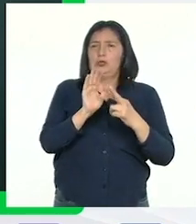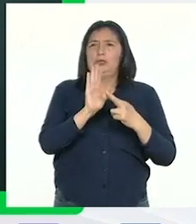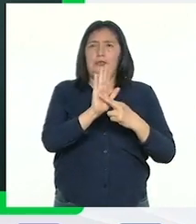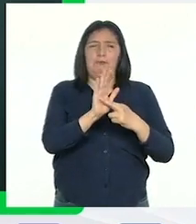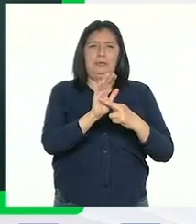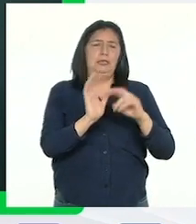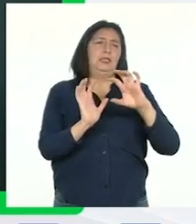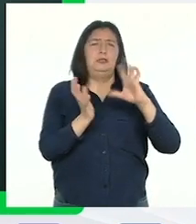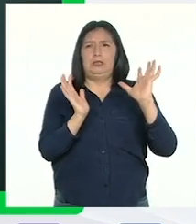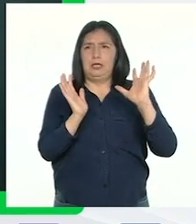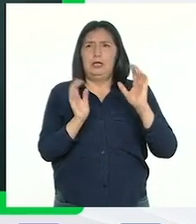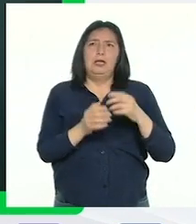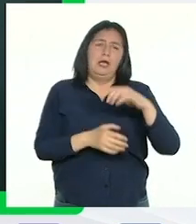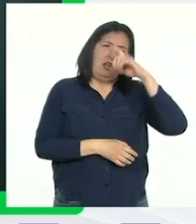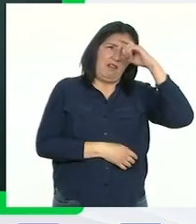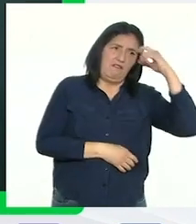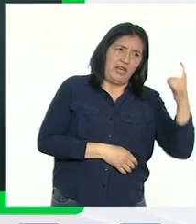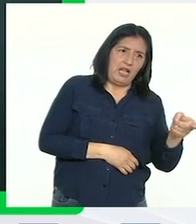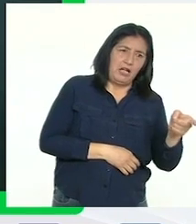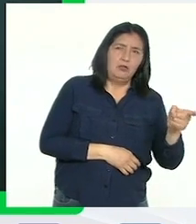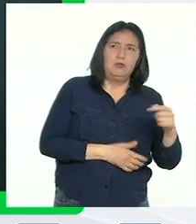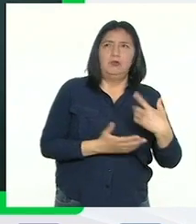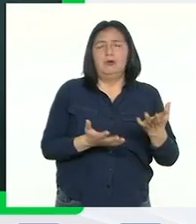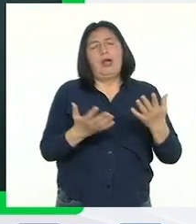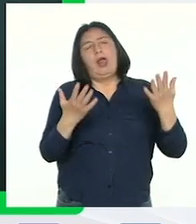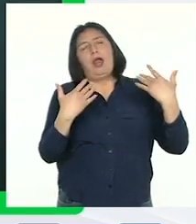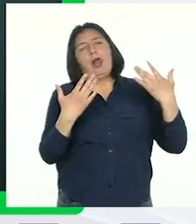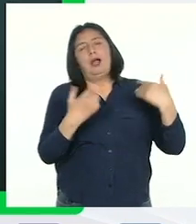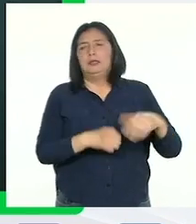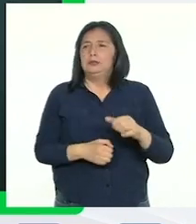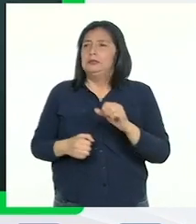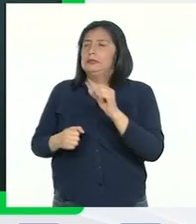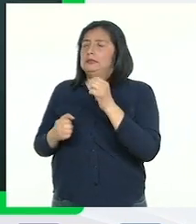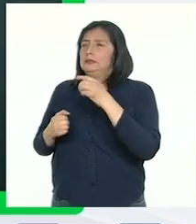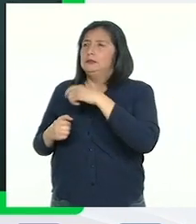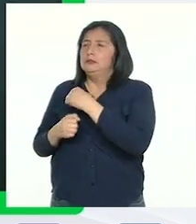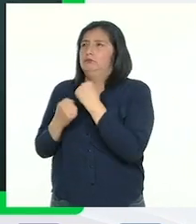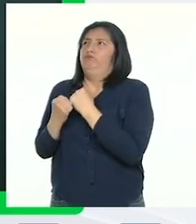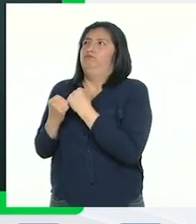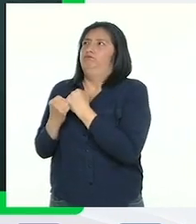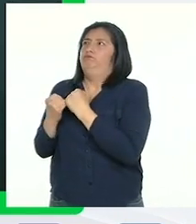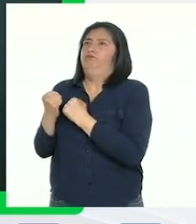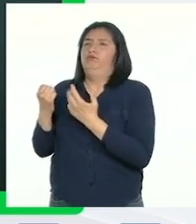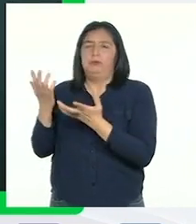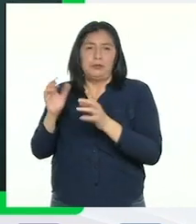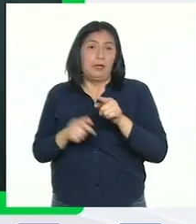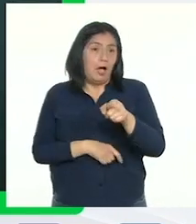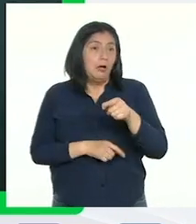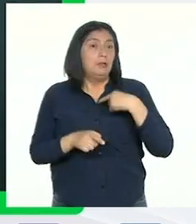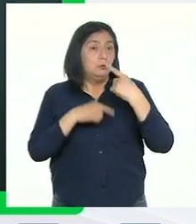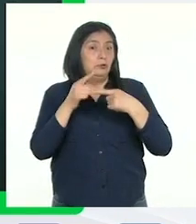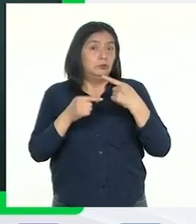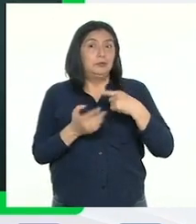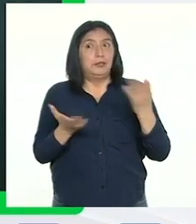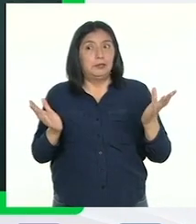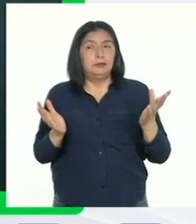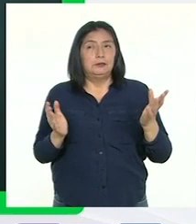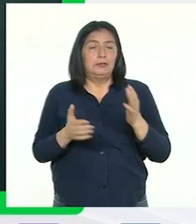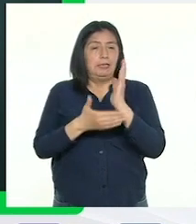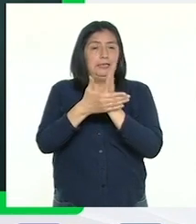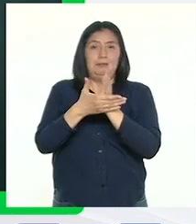los extremos, ¿no? El verano, donde hace más calor, y el invierno, la estación más fría. Pero te contaré que existen